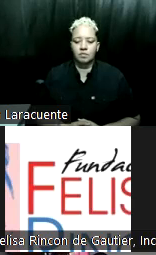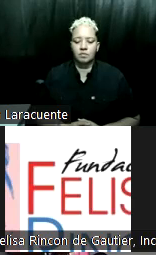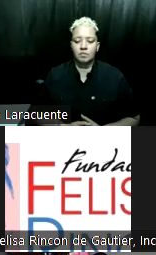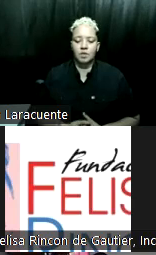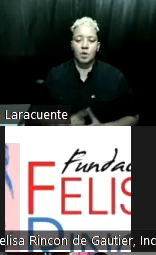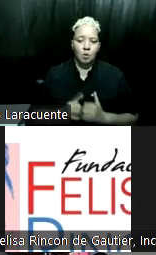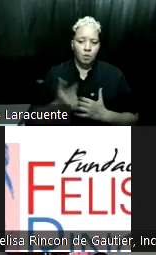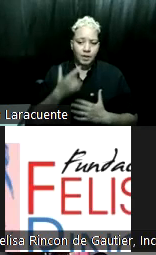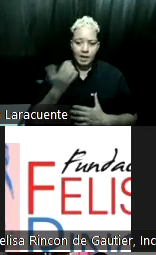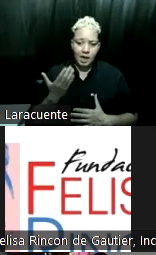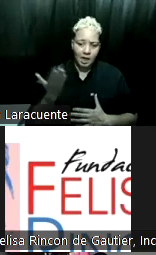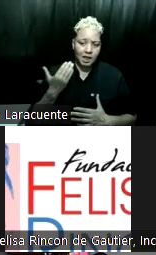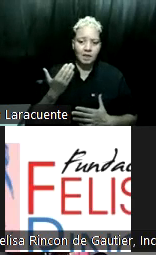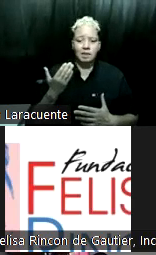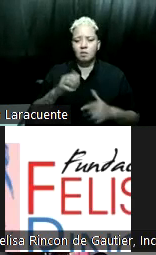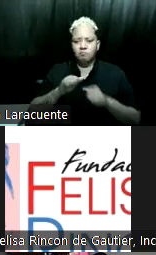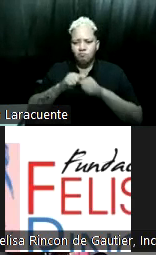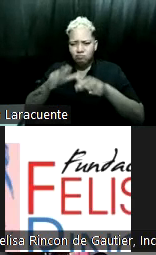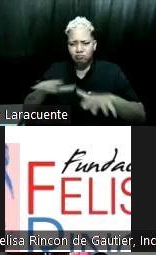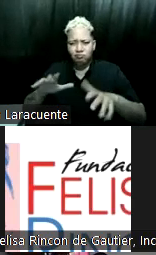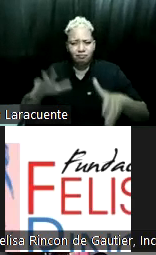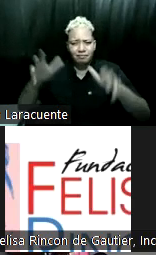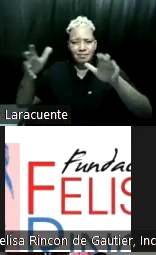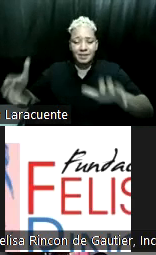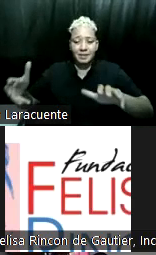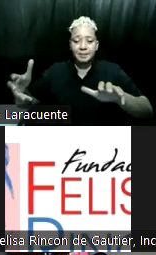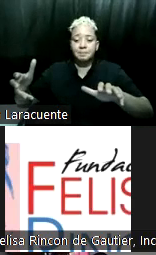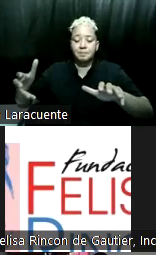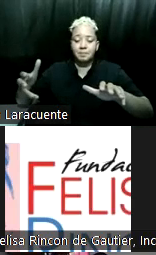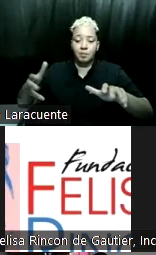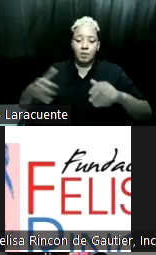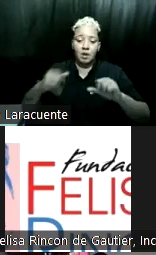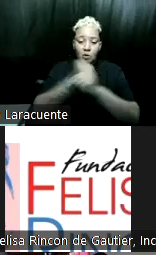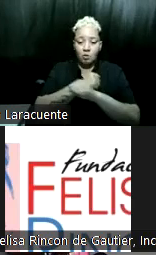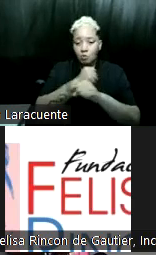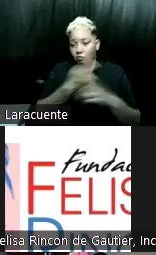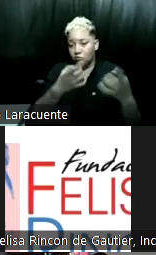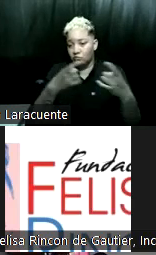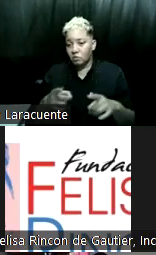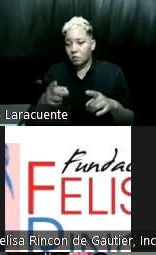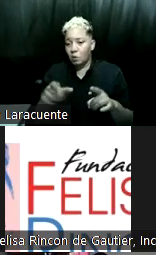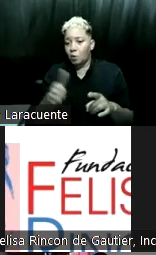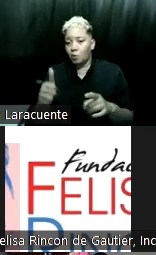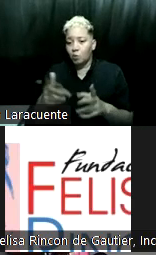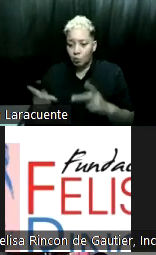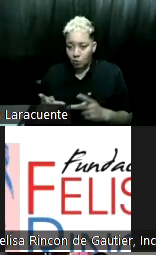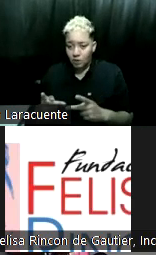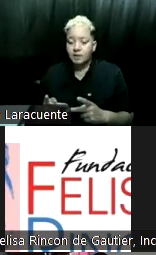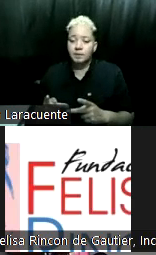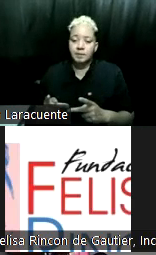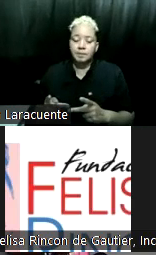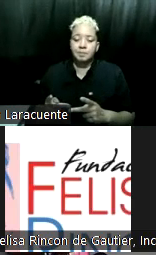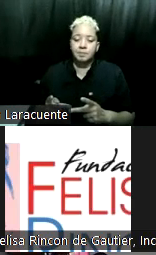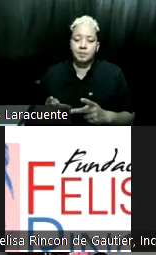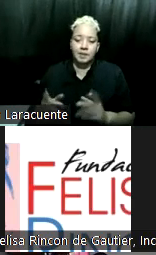armas nucleares, pues un cataclismo, pues entonces el combate se llevaba a otros foros y uno de esos foros